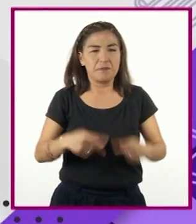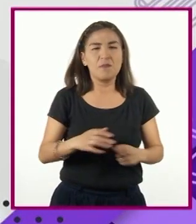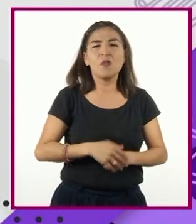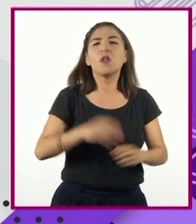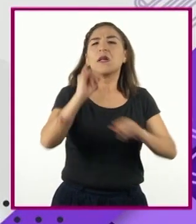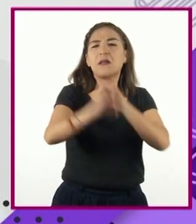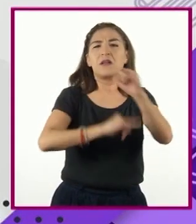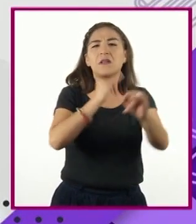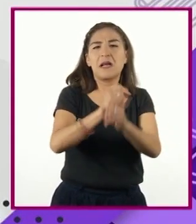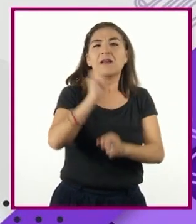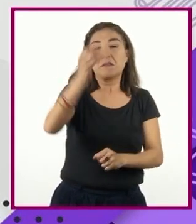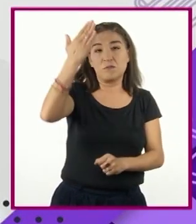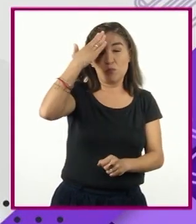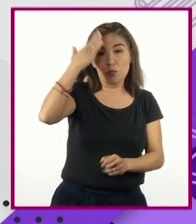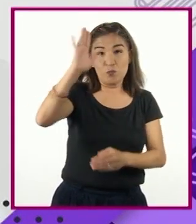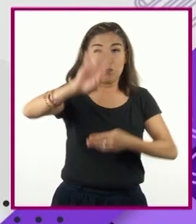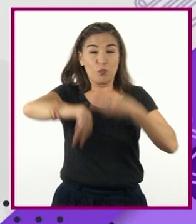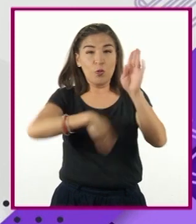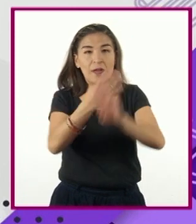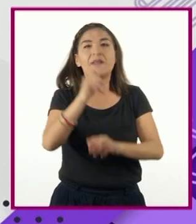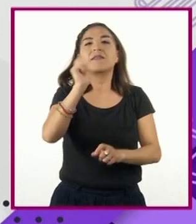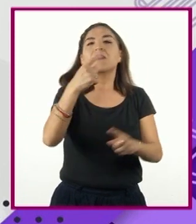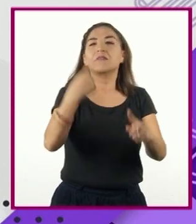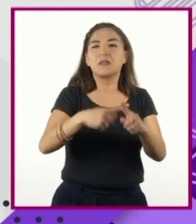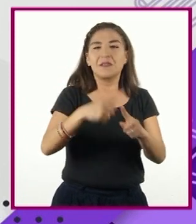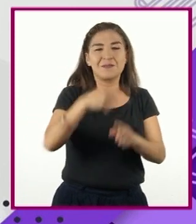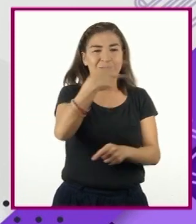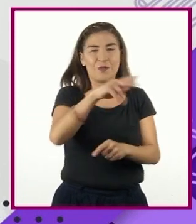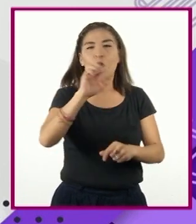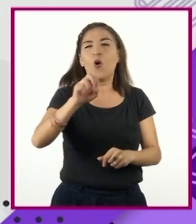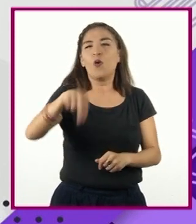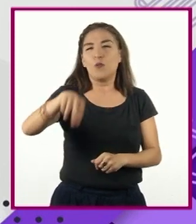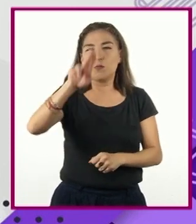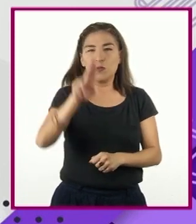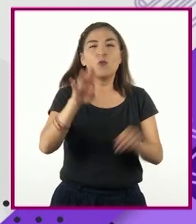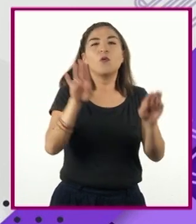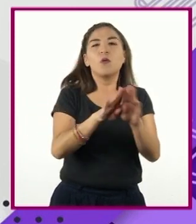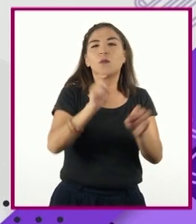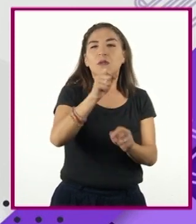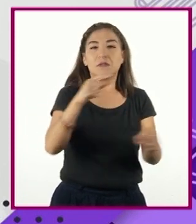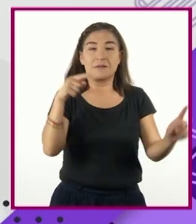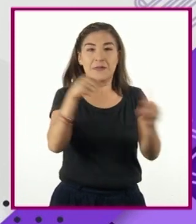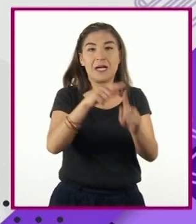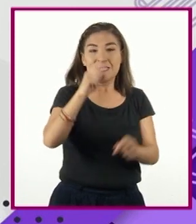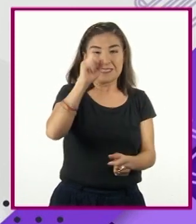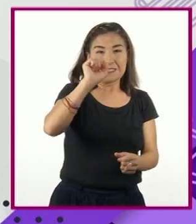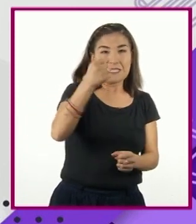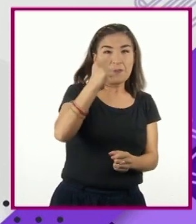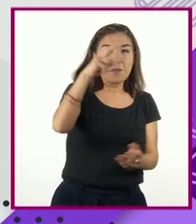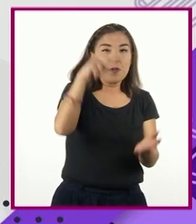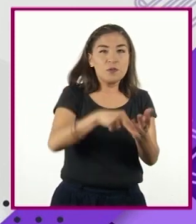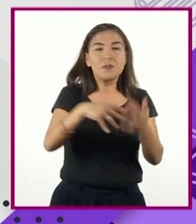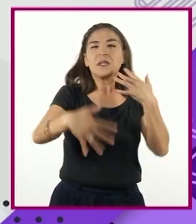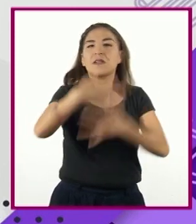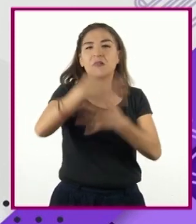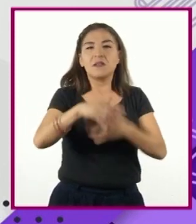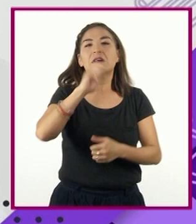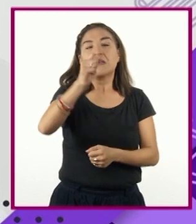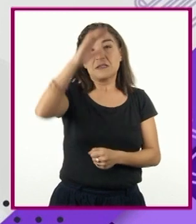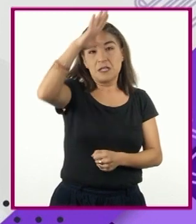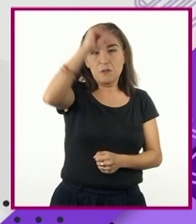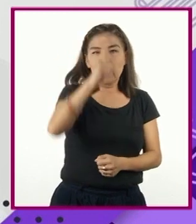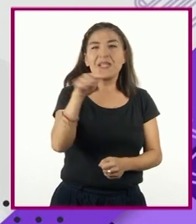Internacionalmente, líderes mundiales pertenecientes a las Naciones Unidas establecieron en septiembre del 2015